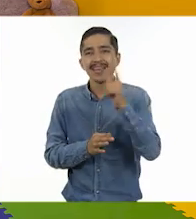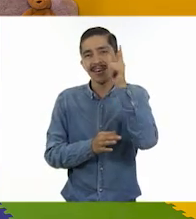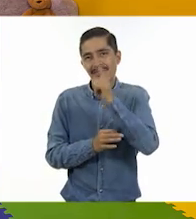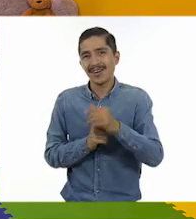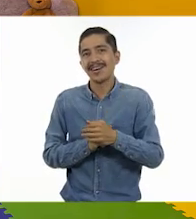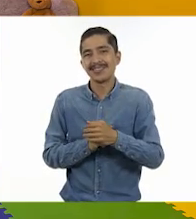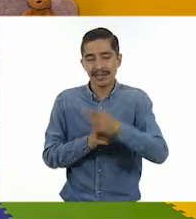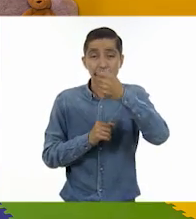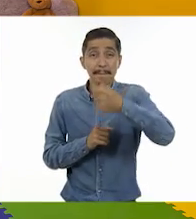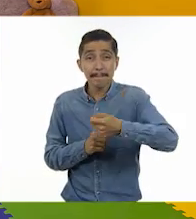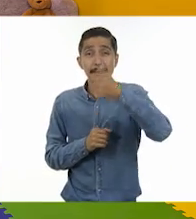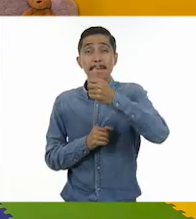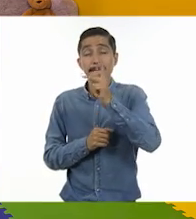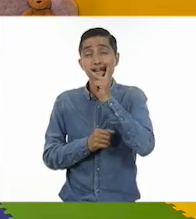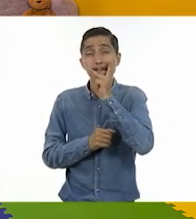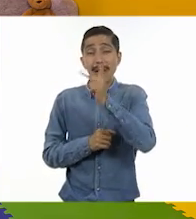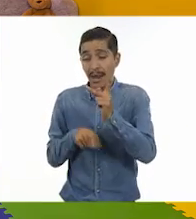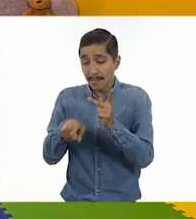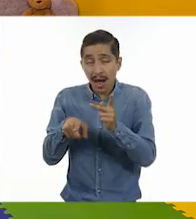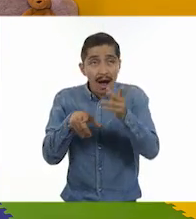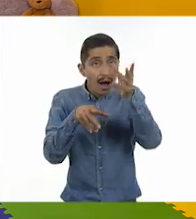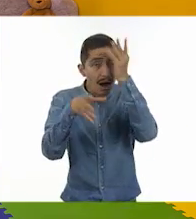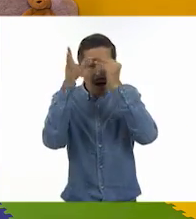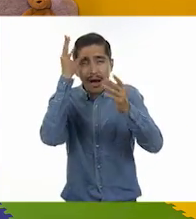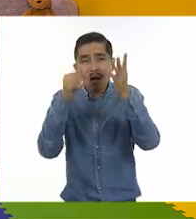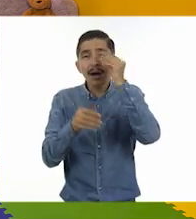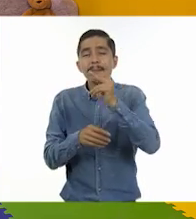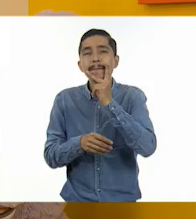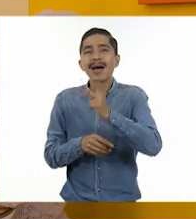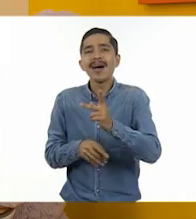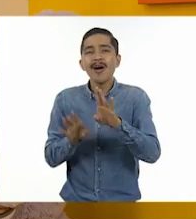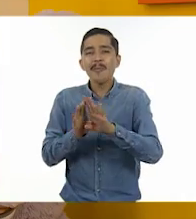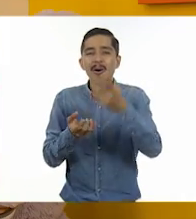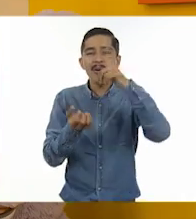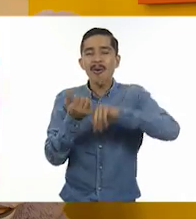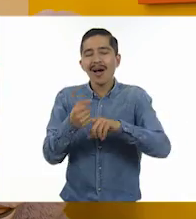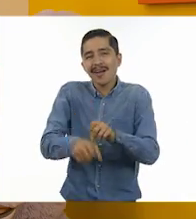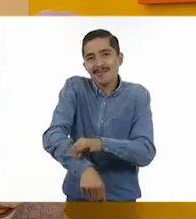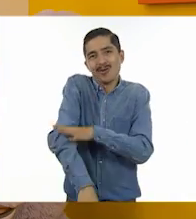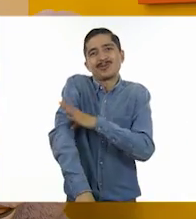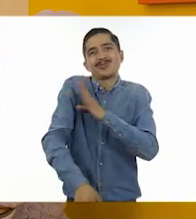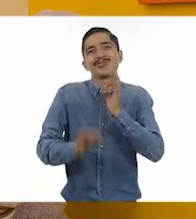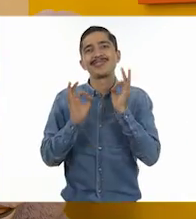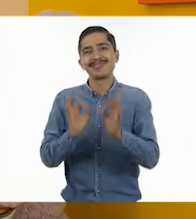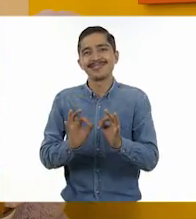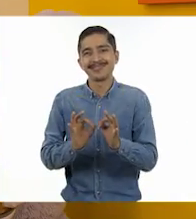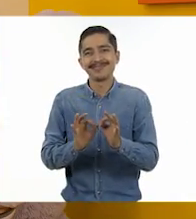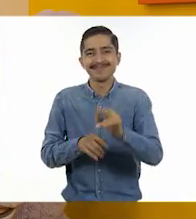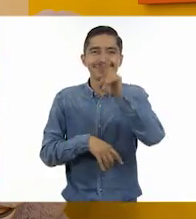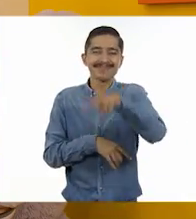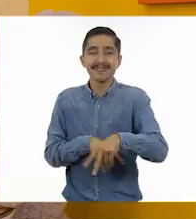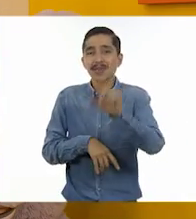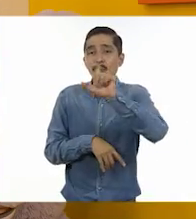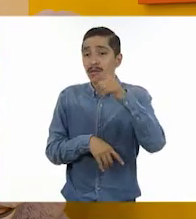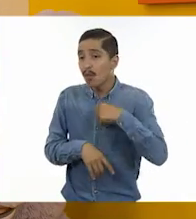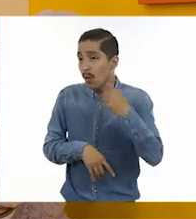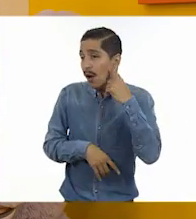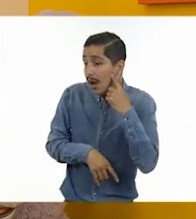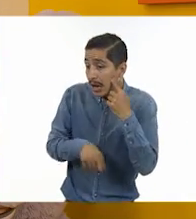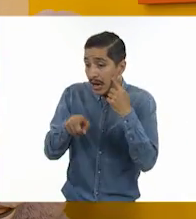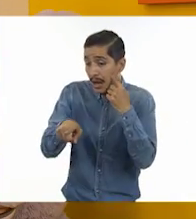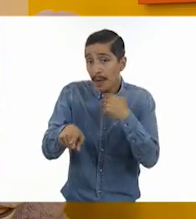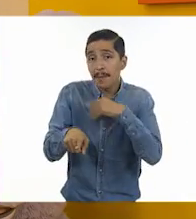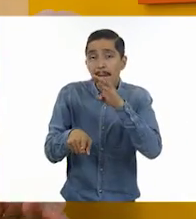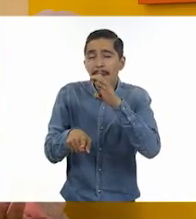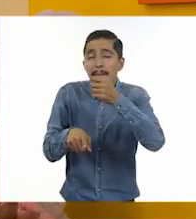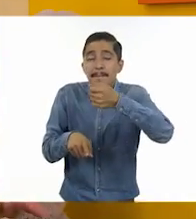Entonces, las primeras palabras de los bebés estarán llenas de emoción. Es correcto. Escuchar a nuestro bebé pronunciar